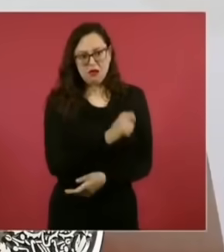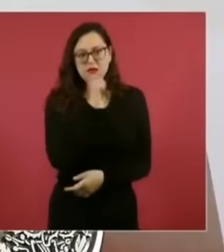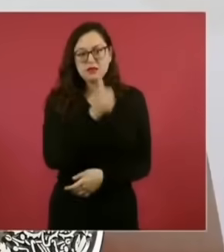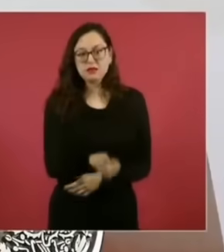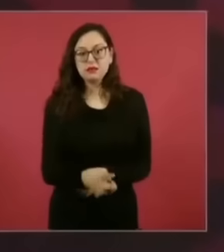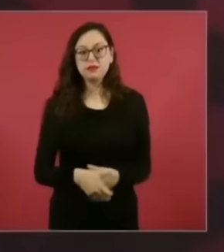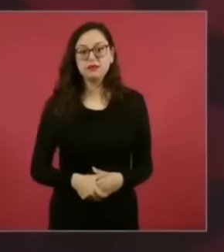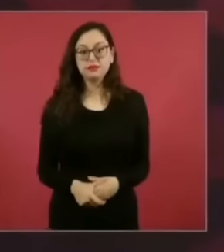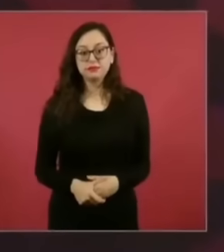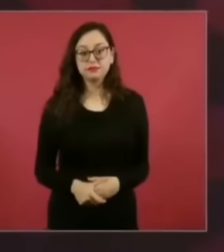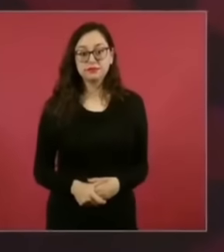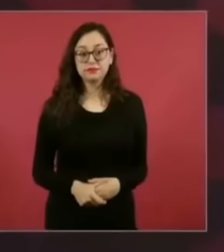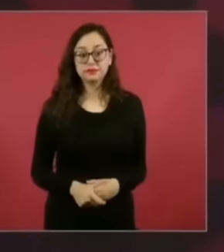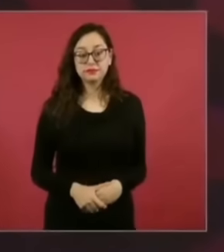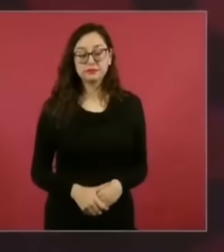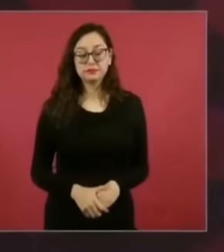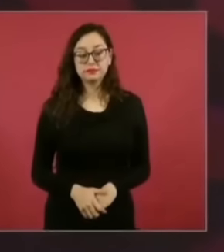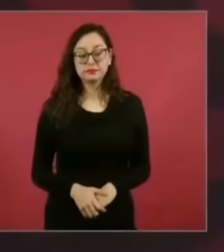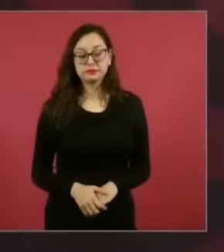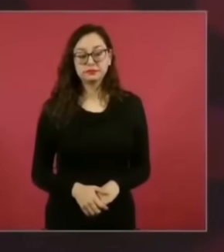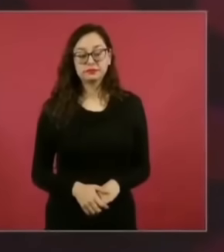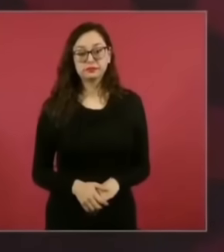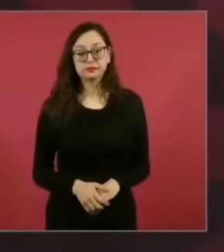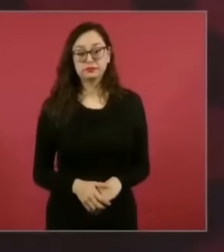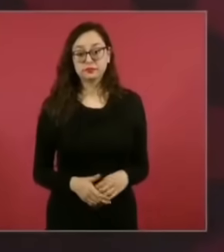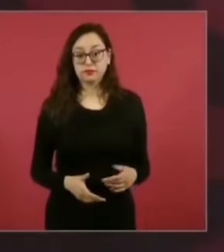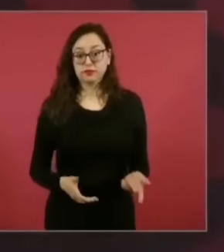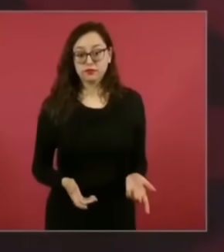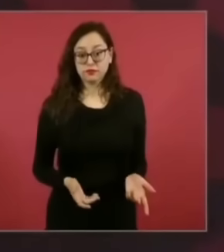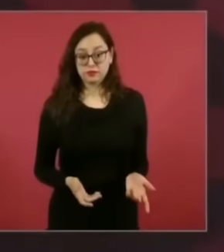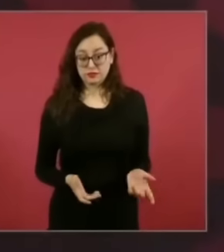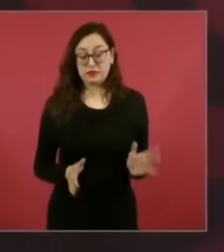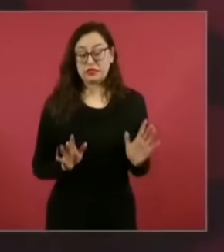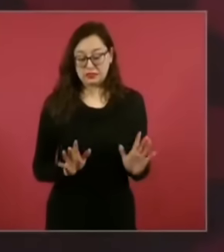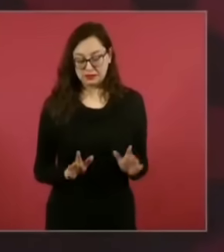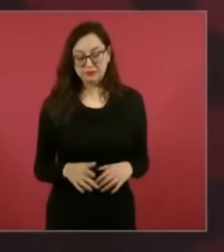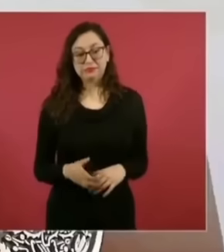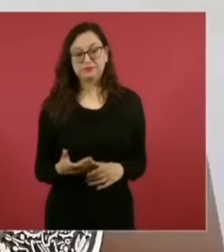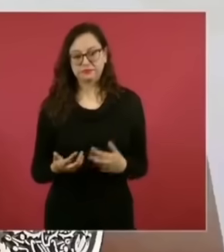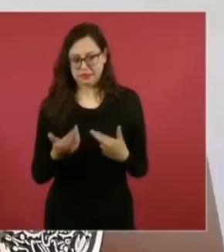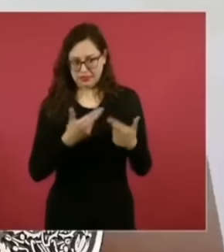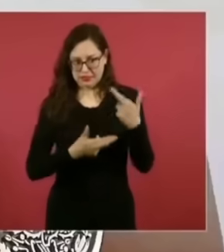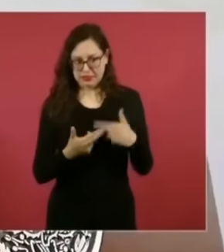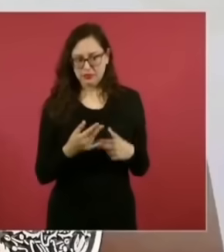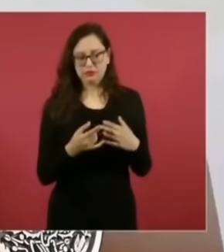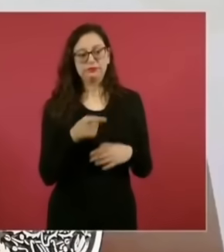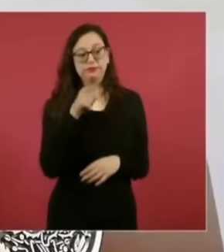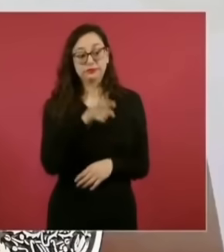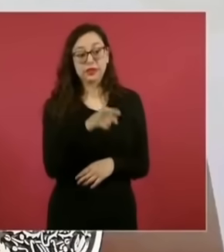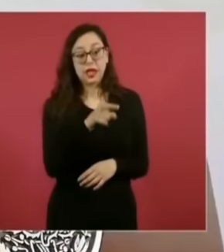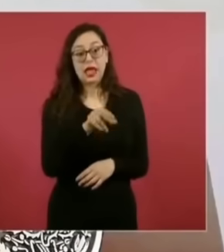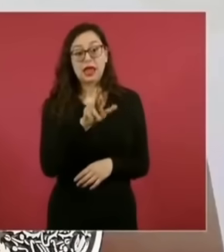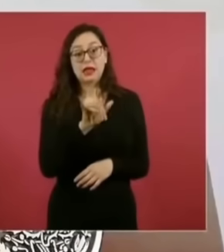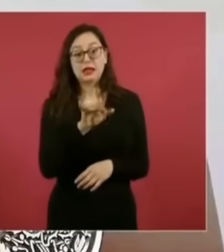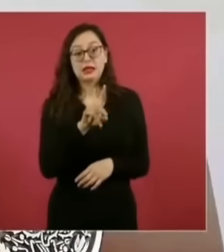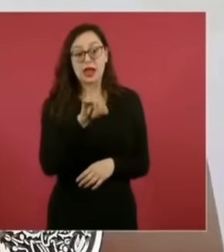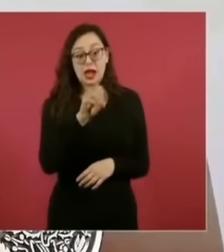fue a verlo el procurador fiscal a Salinas Pliego y le